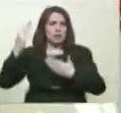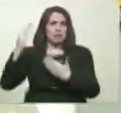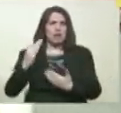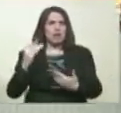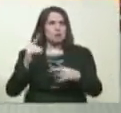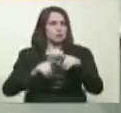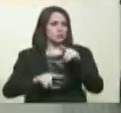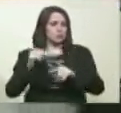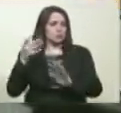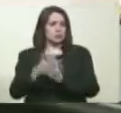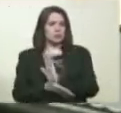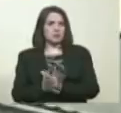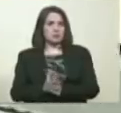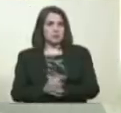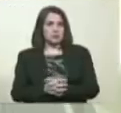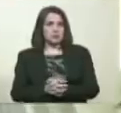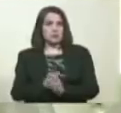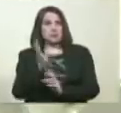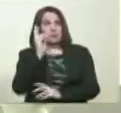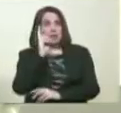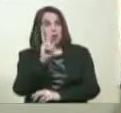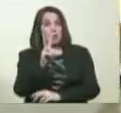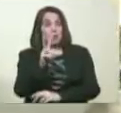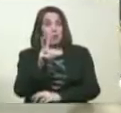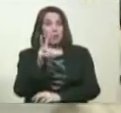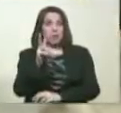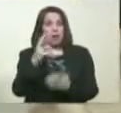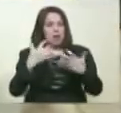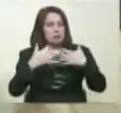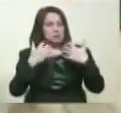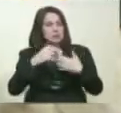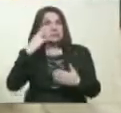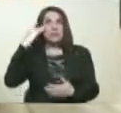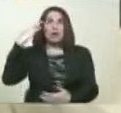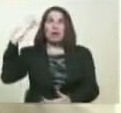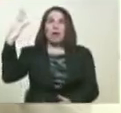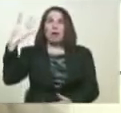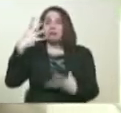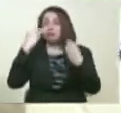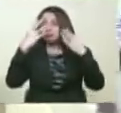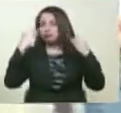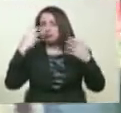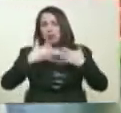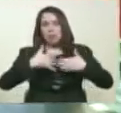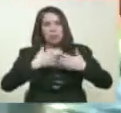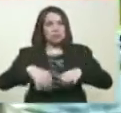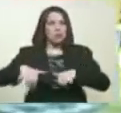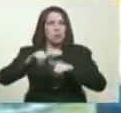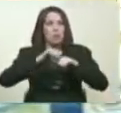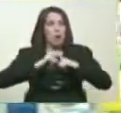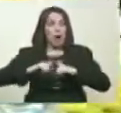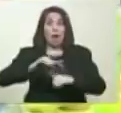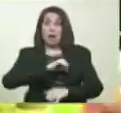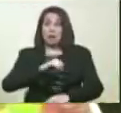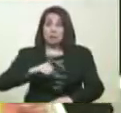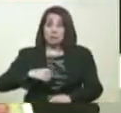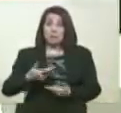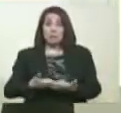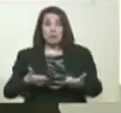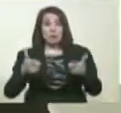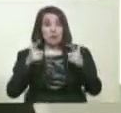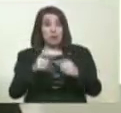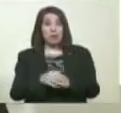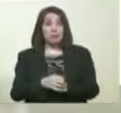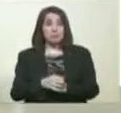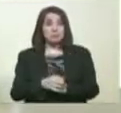Y veo Larkin y sueño, 1000 Larkin, todas las empresas privadas en